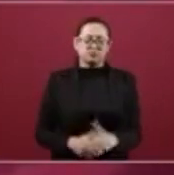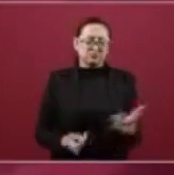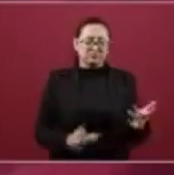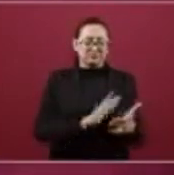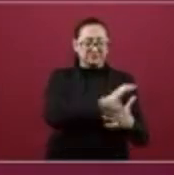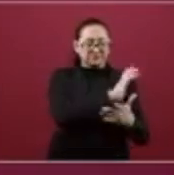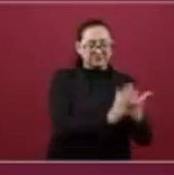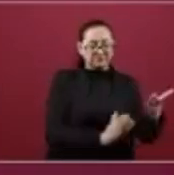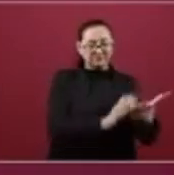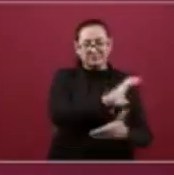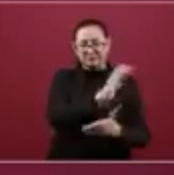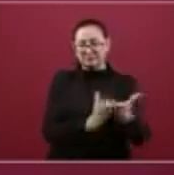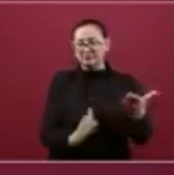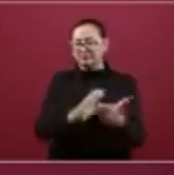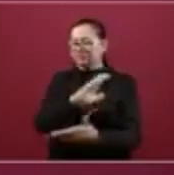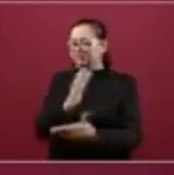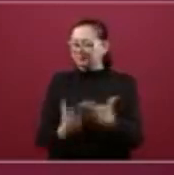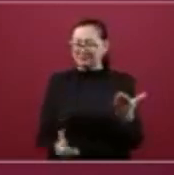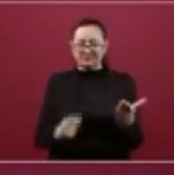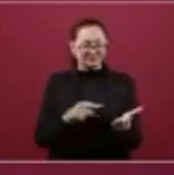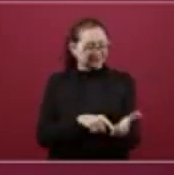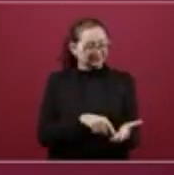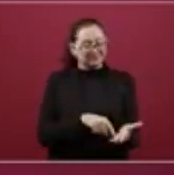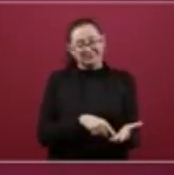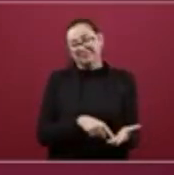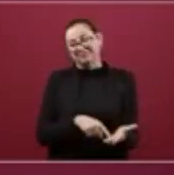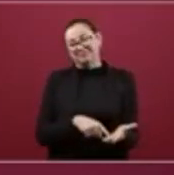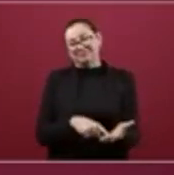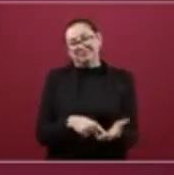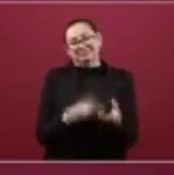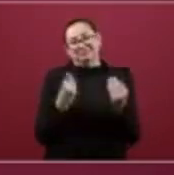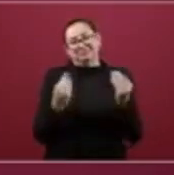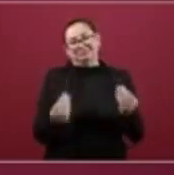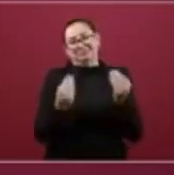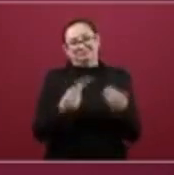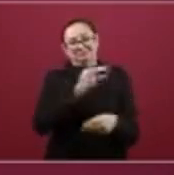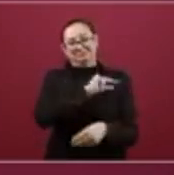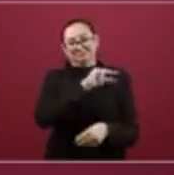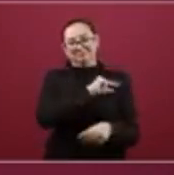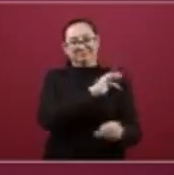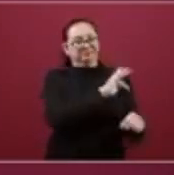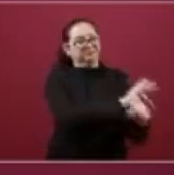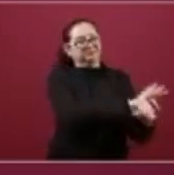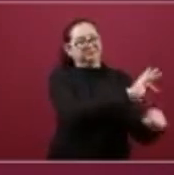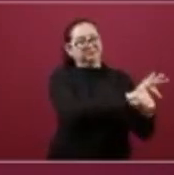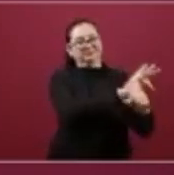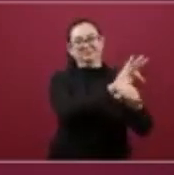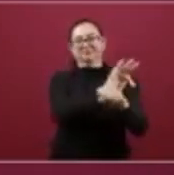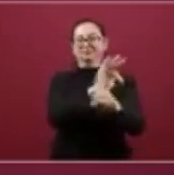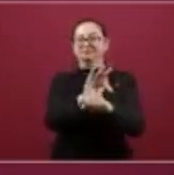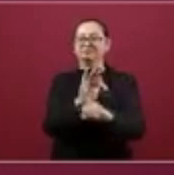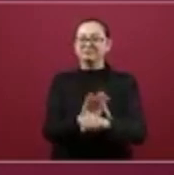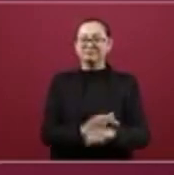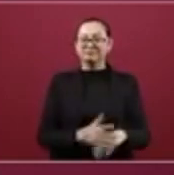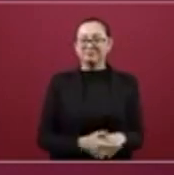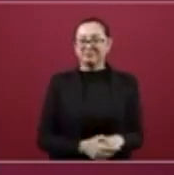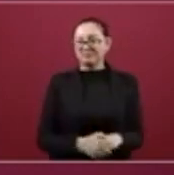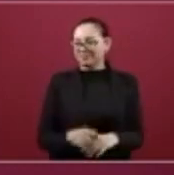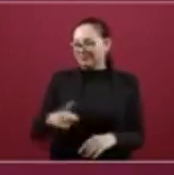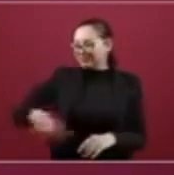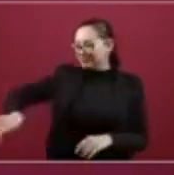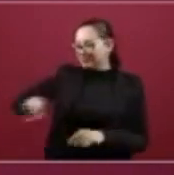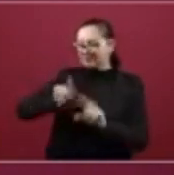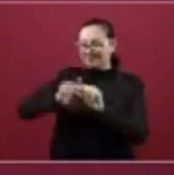contratos muy favorables a los particulares y